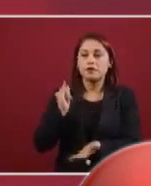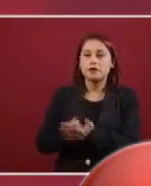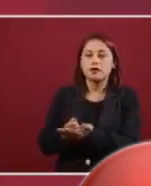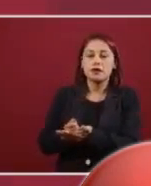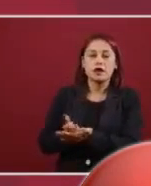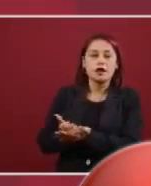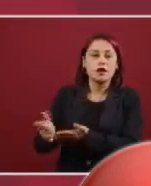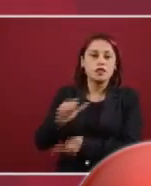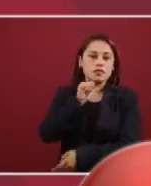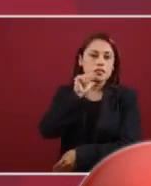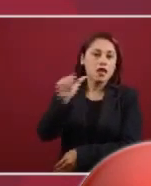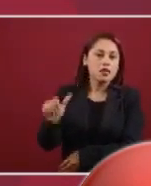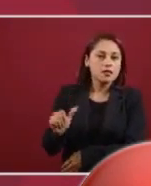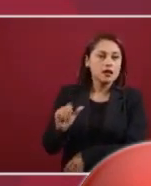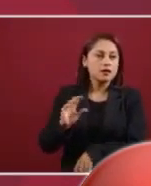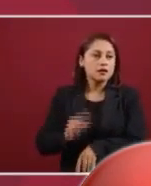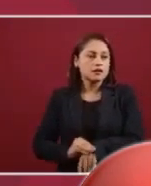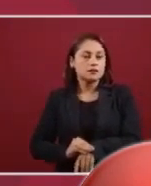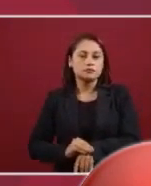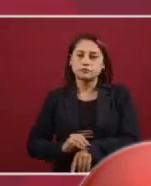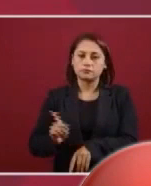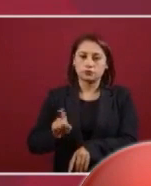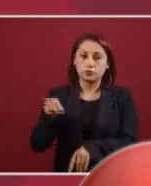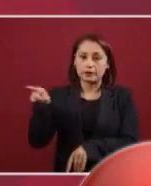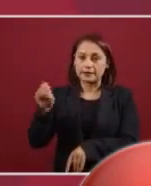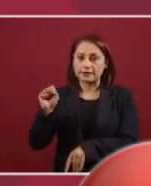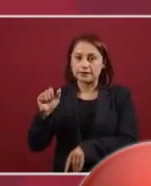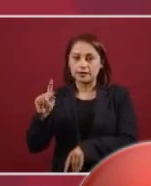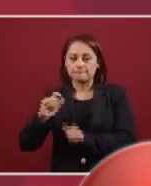vertientes de la corrupción en México